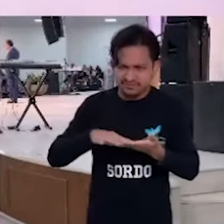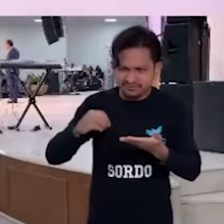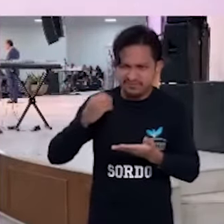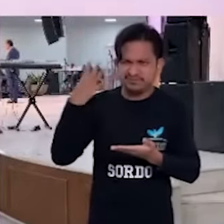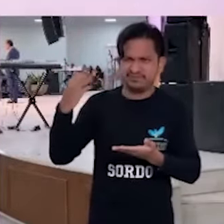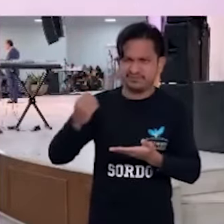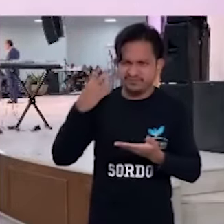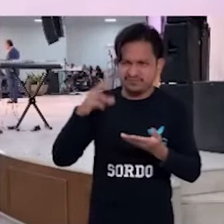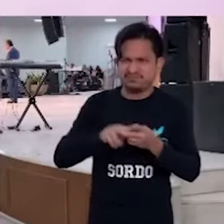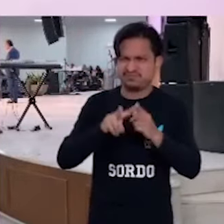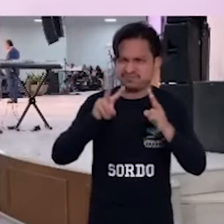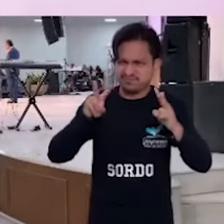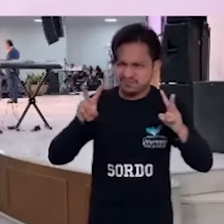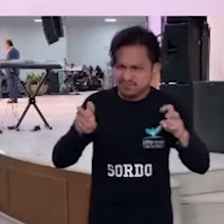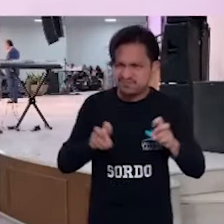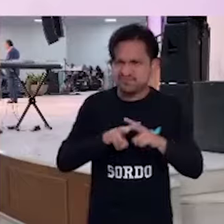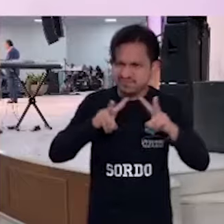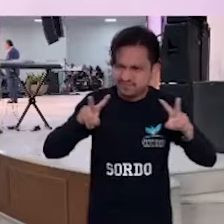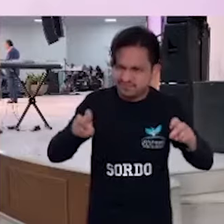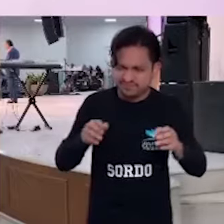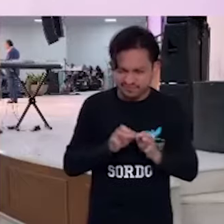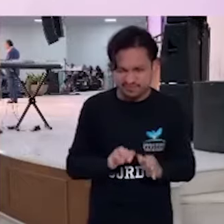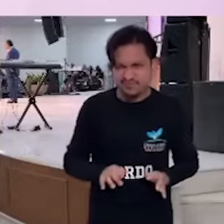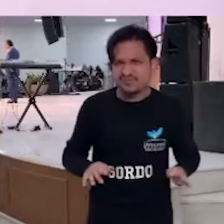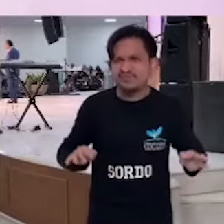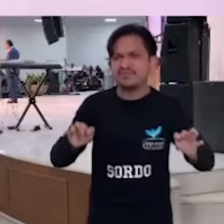tema importante, es un tema